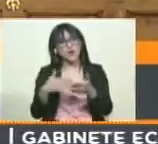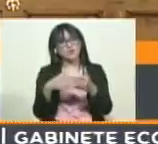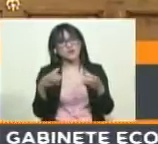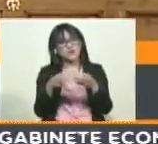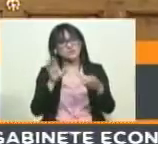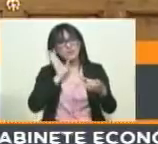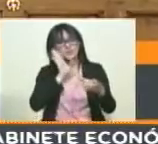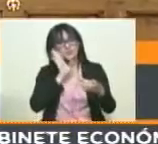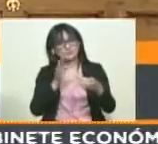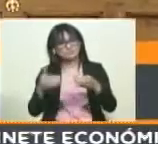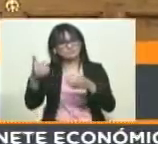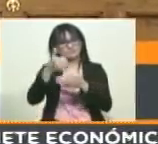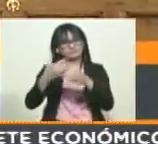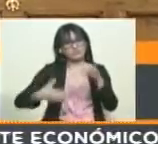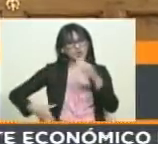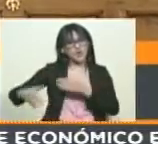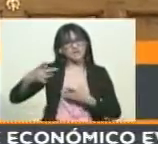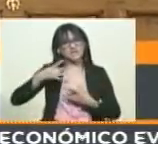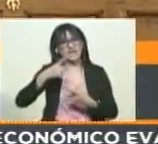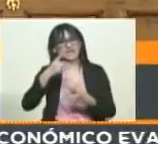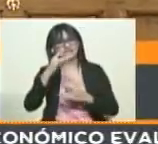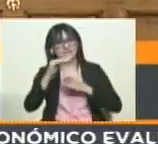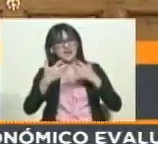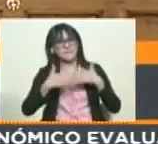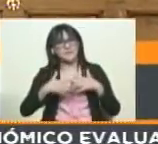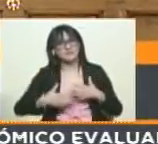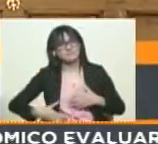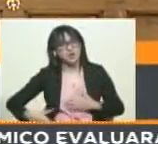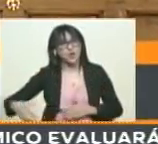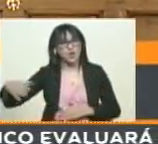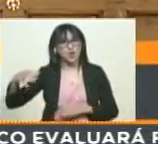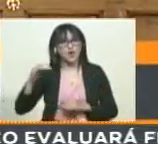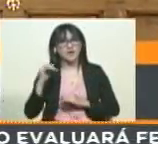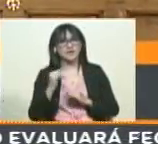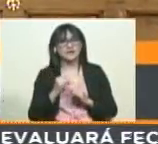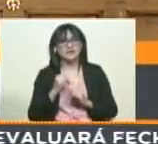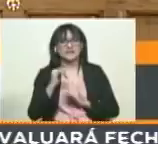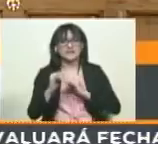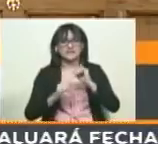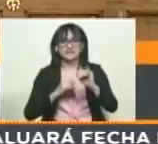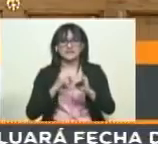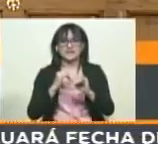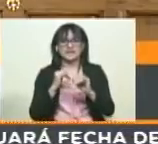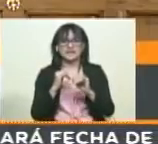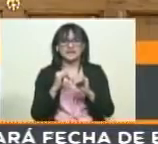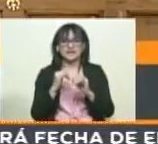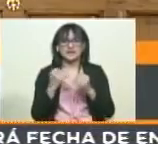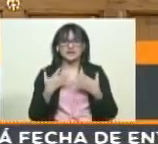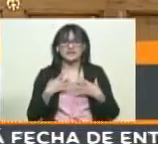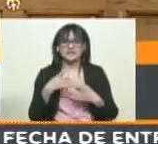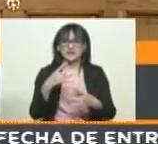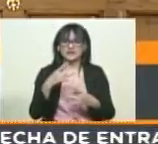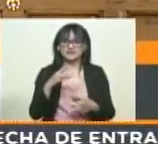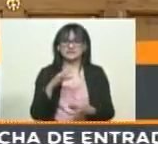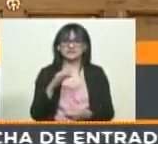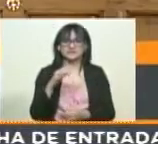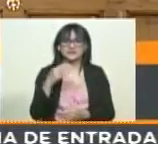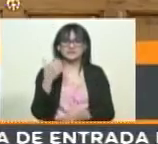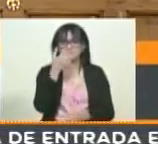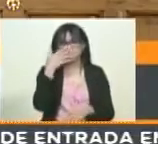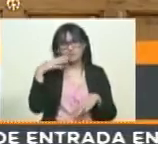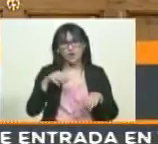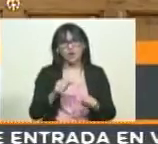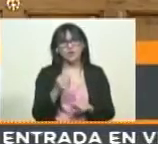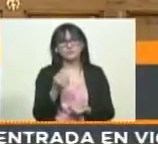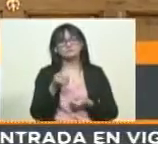las élites, contra los intereses transnacionales, contra los intereses imperiales. Allí estuvo expresado como un solo